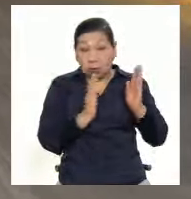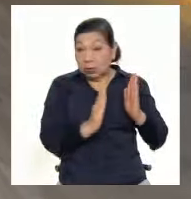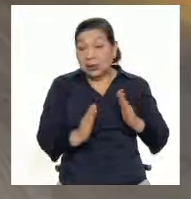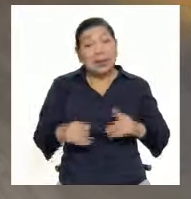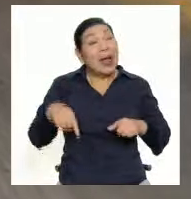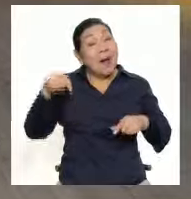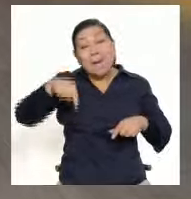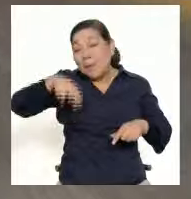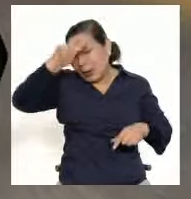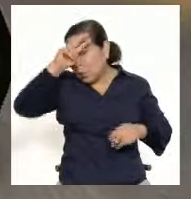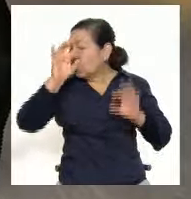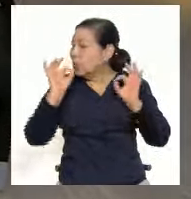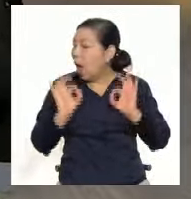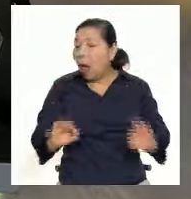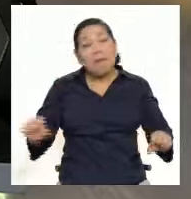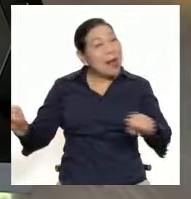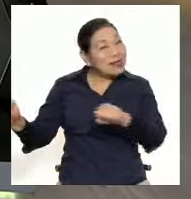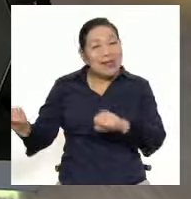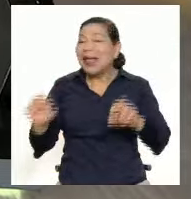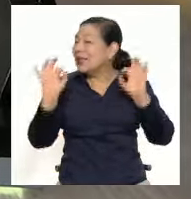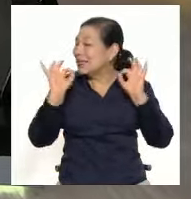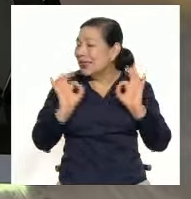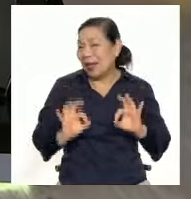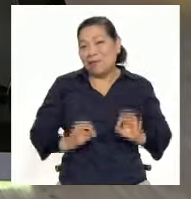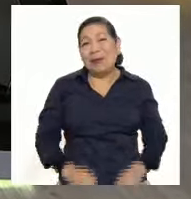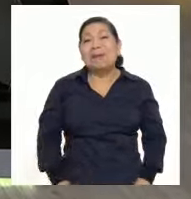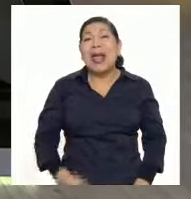país sísmico. Muchísimas gracias, gracias